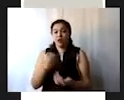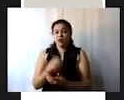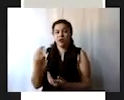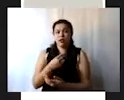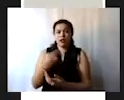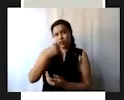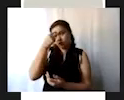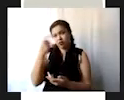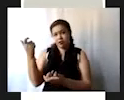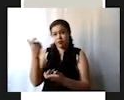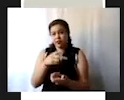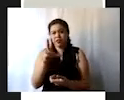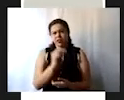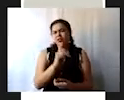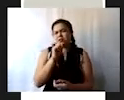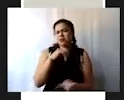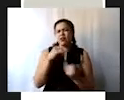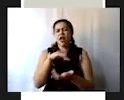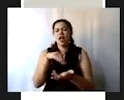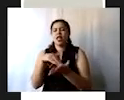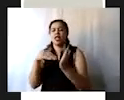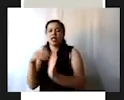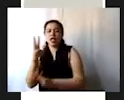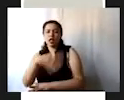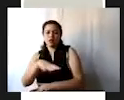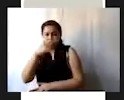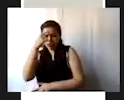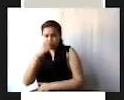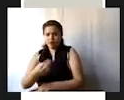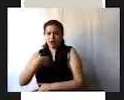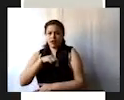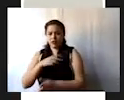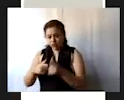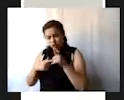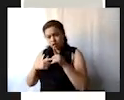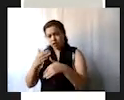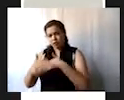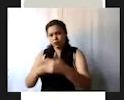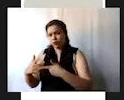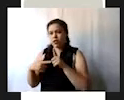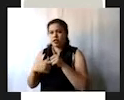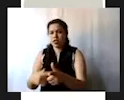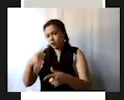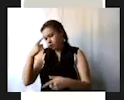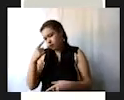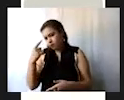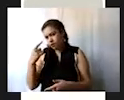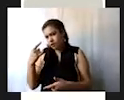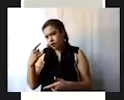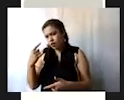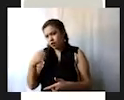verlo así, sino encontrar estrategias donde podamos seguir avanzando con lo que